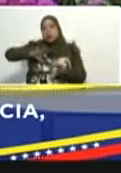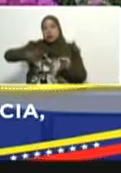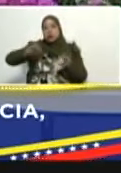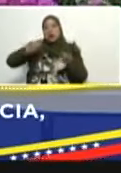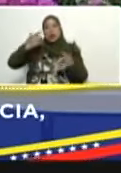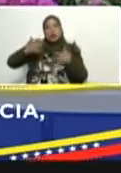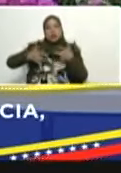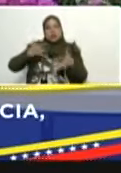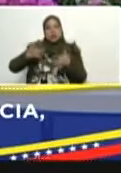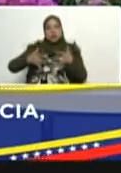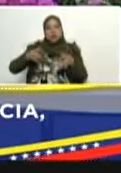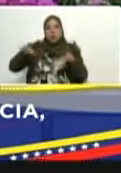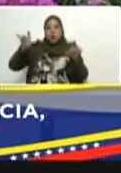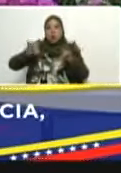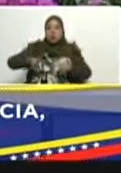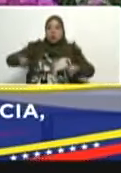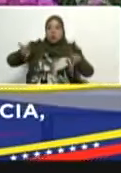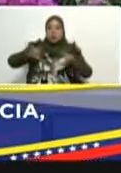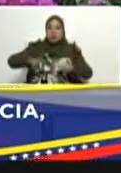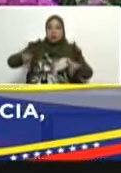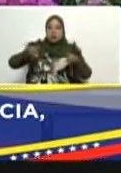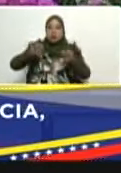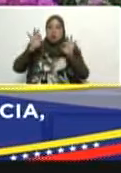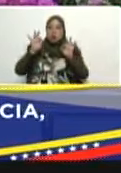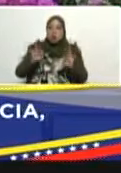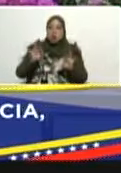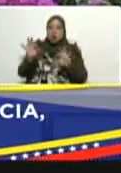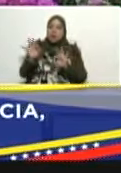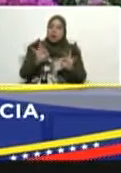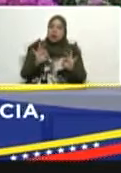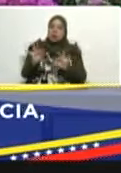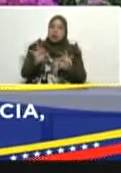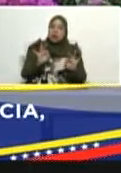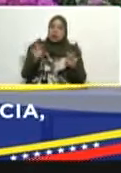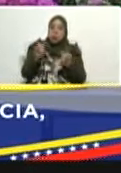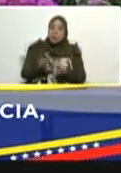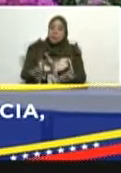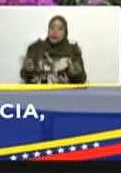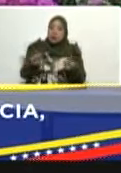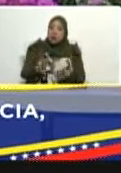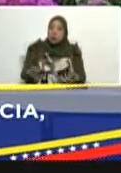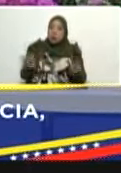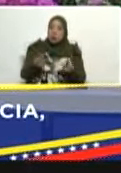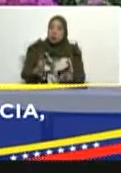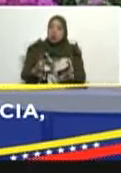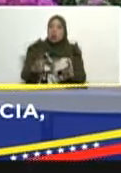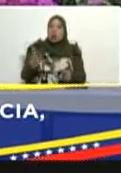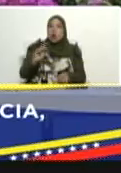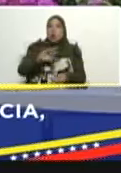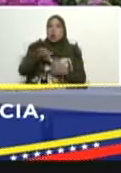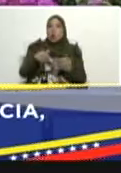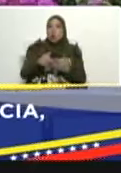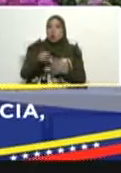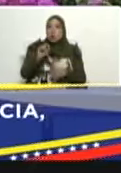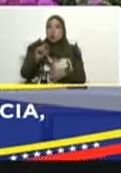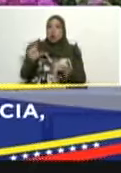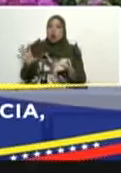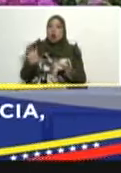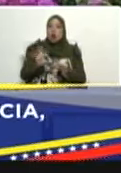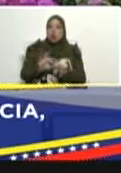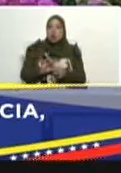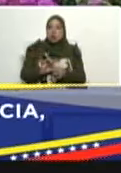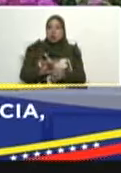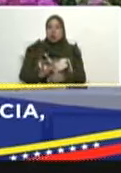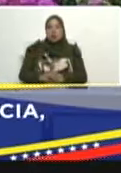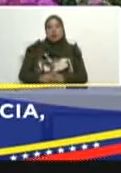acción, formación, forja, preparación, investigación, todo eso va junto, todo eso va unido.